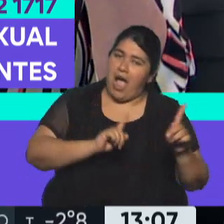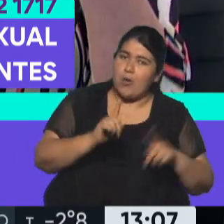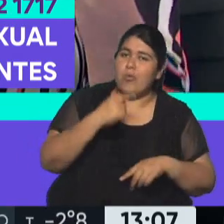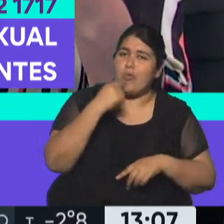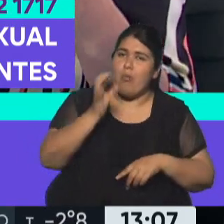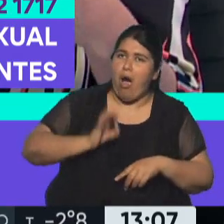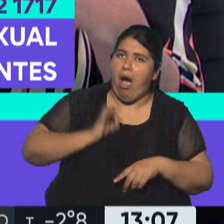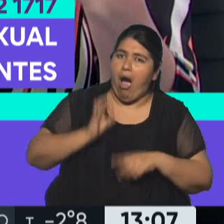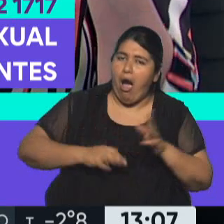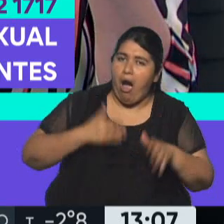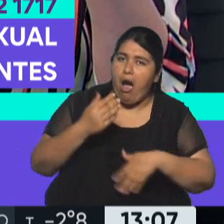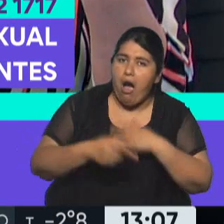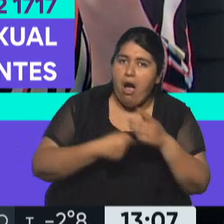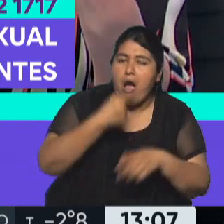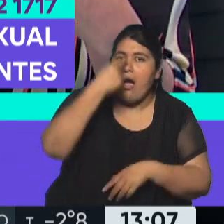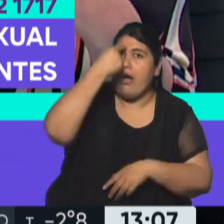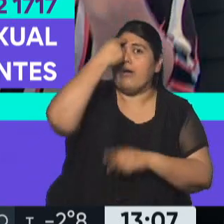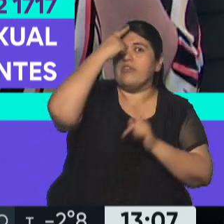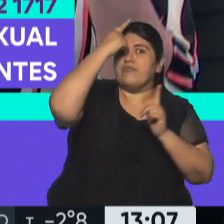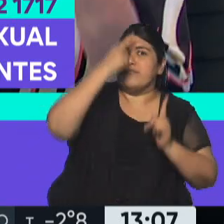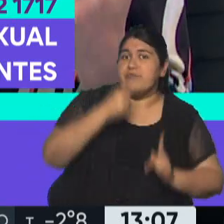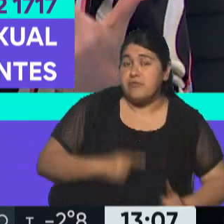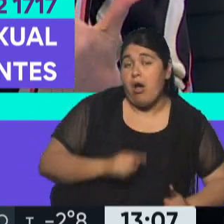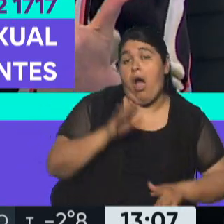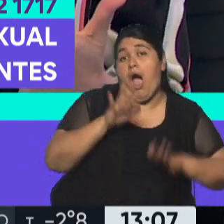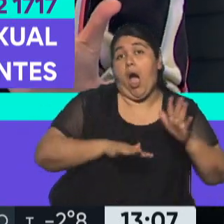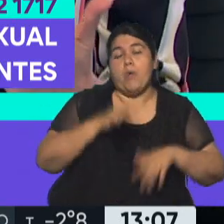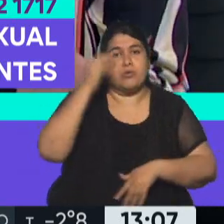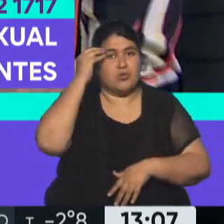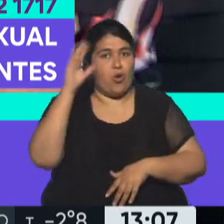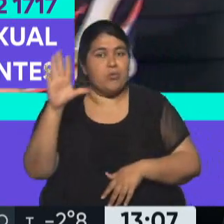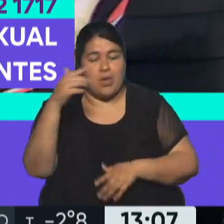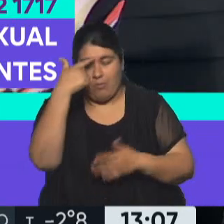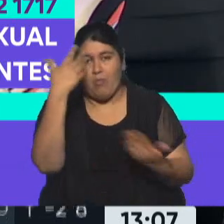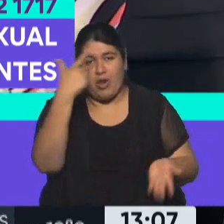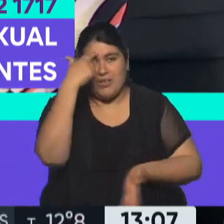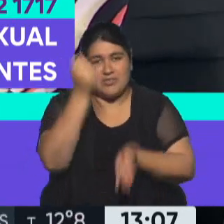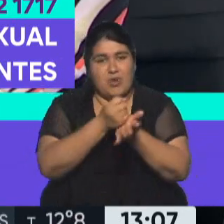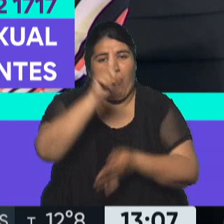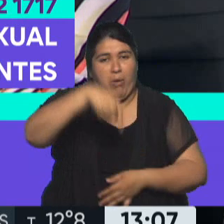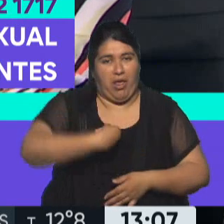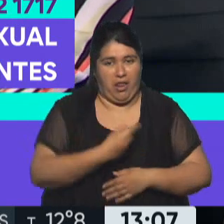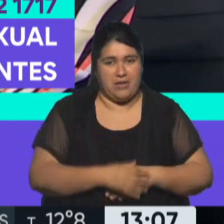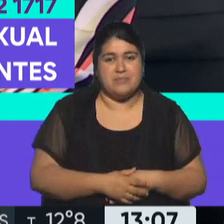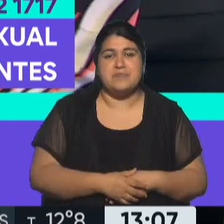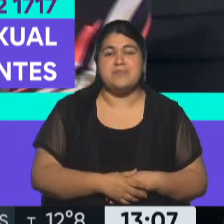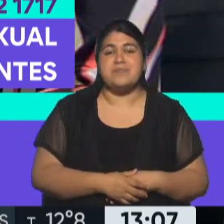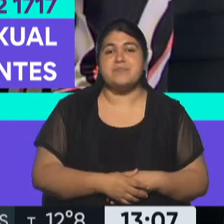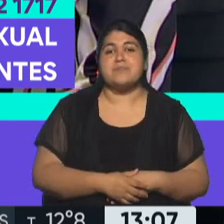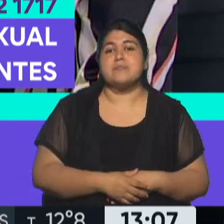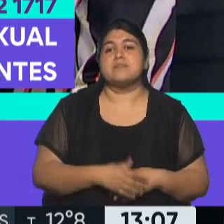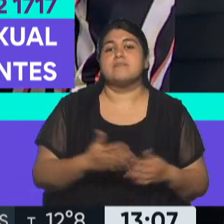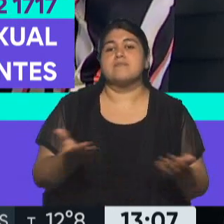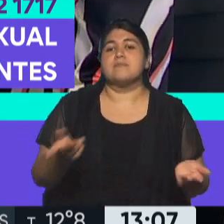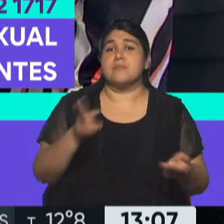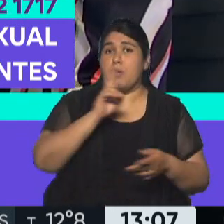enlazar ese momento, lo que te pasó, así son las consecuencias también que quedan, ¿no? Exacto. Y de estas mujeres, un